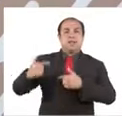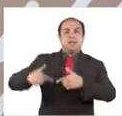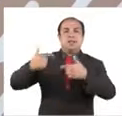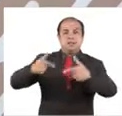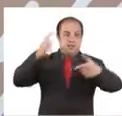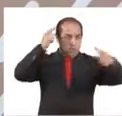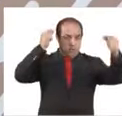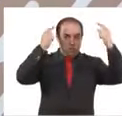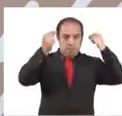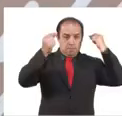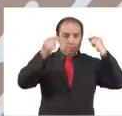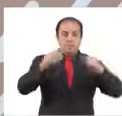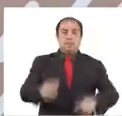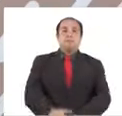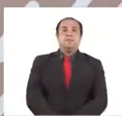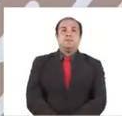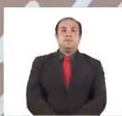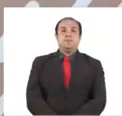graduadas.